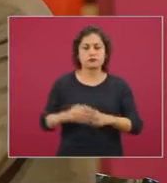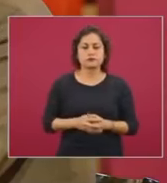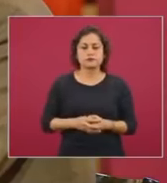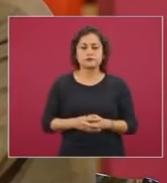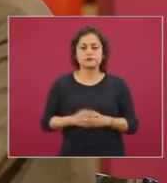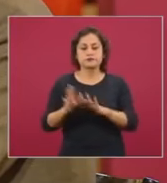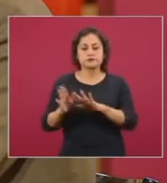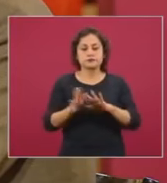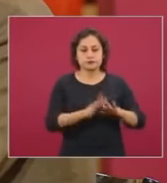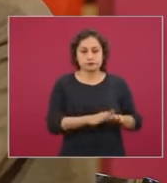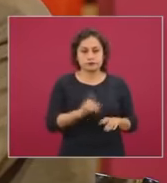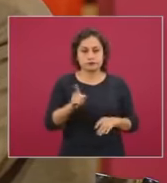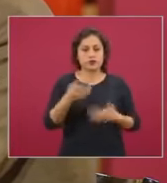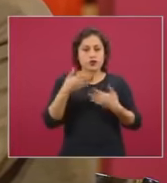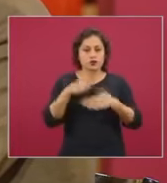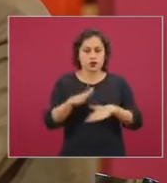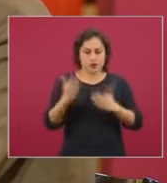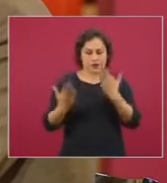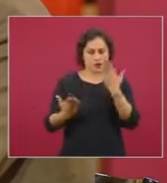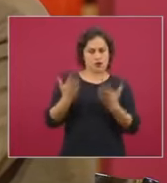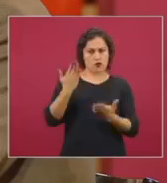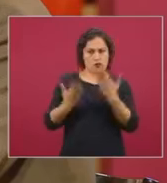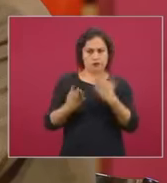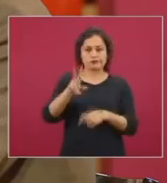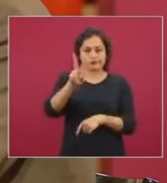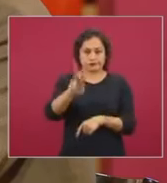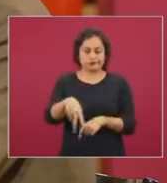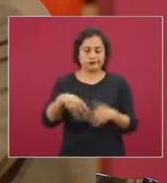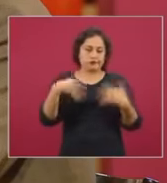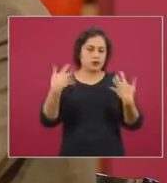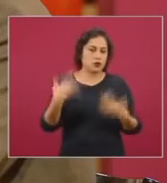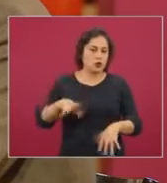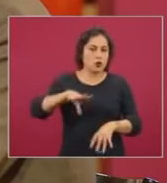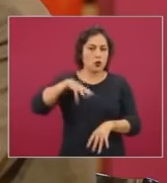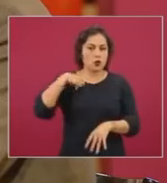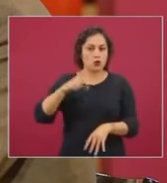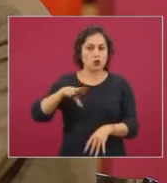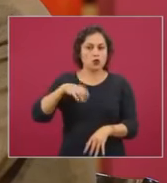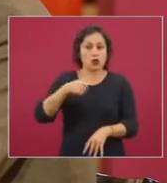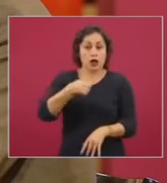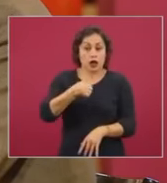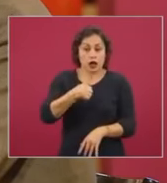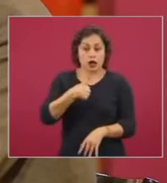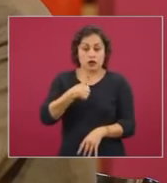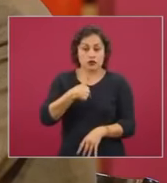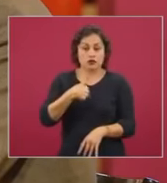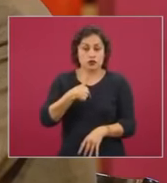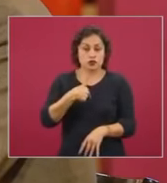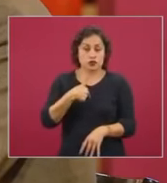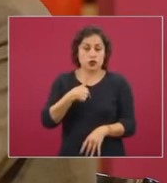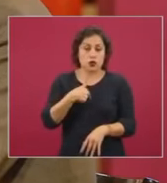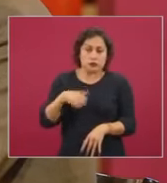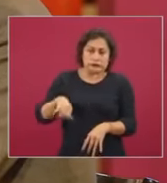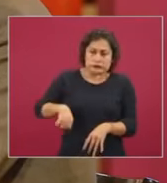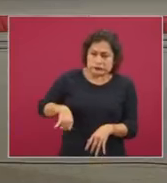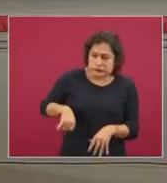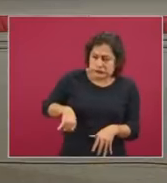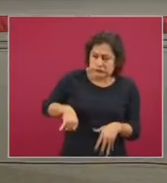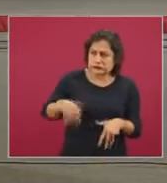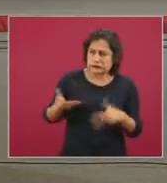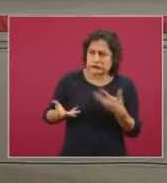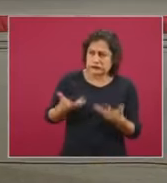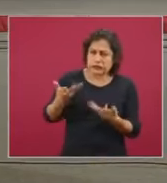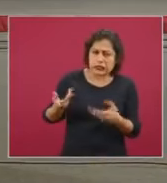De acuerdo a la comparación, realmente ha sido un reto. Digo, yo personalmente he estado interesado en poder entender